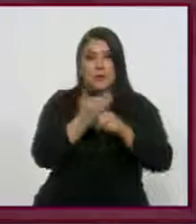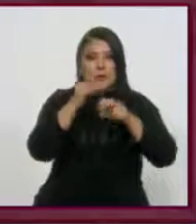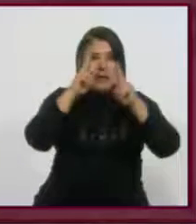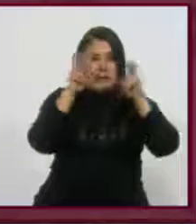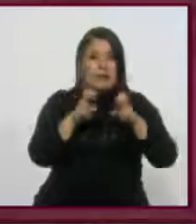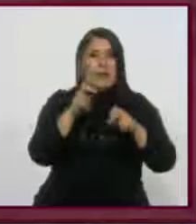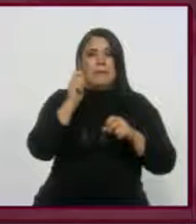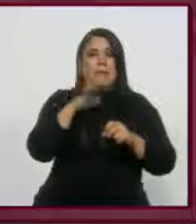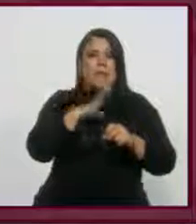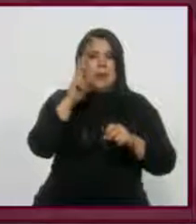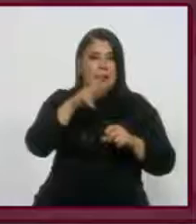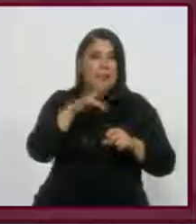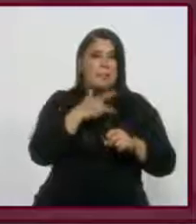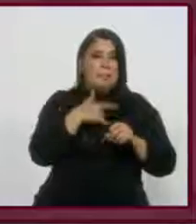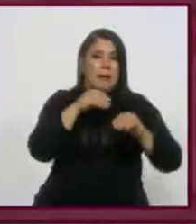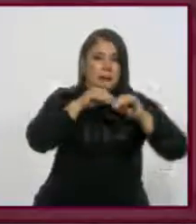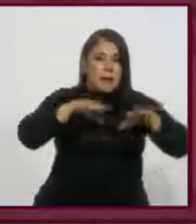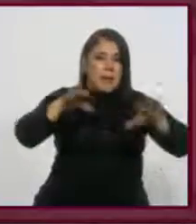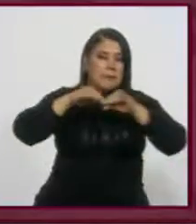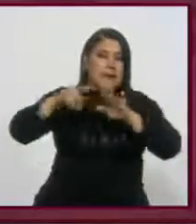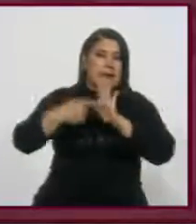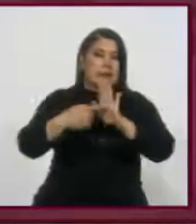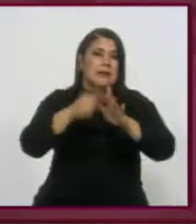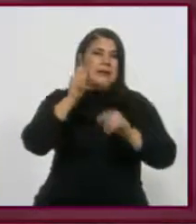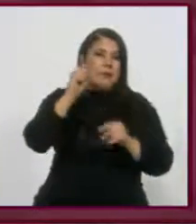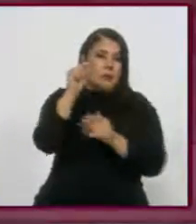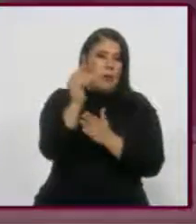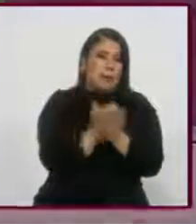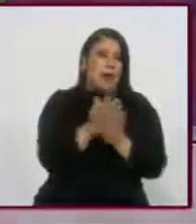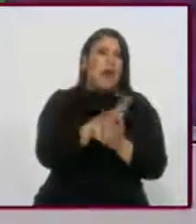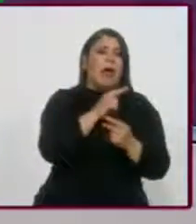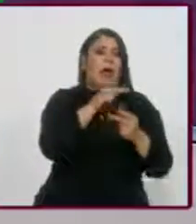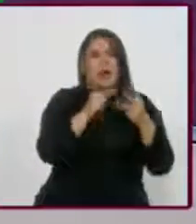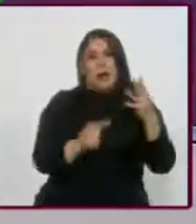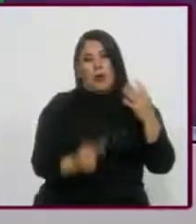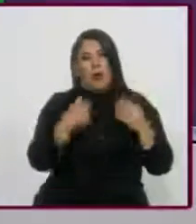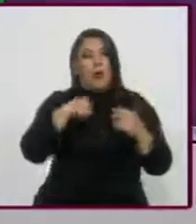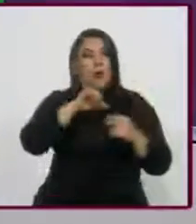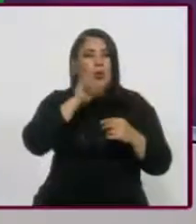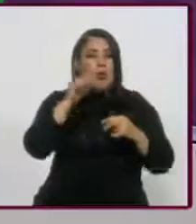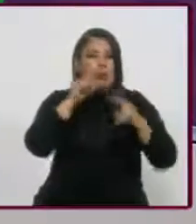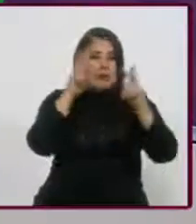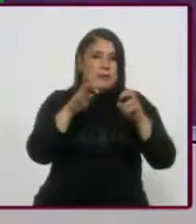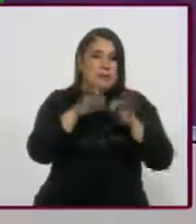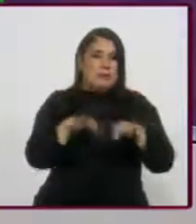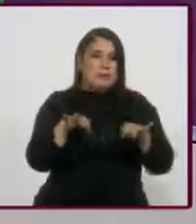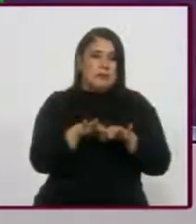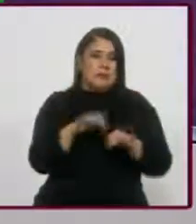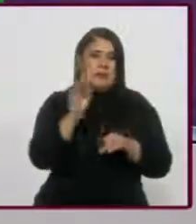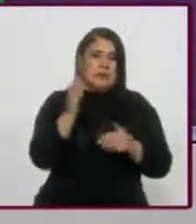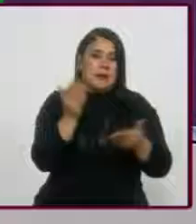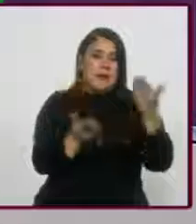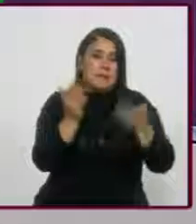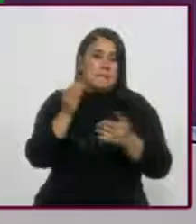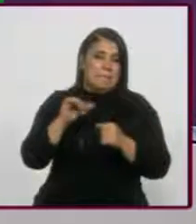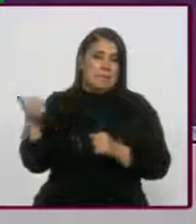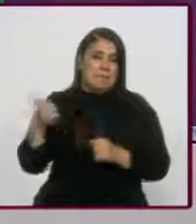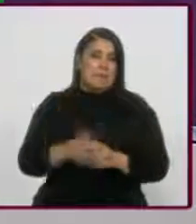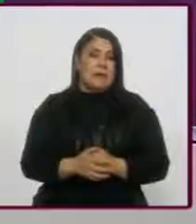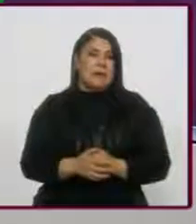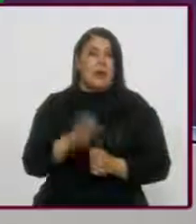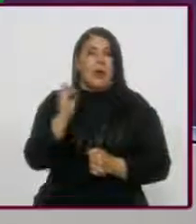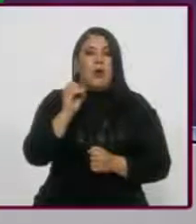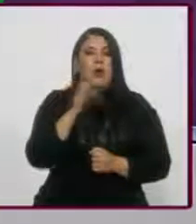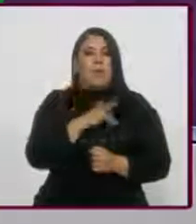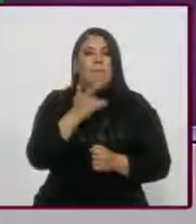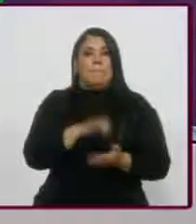muy visible en la agenda pública. Hay otros que hemos visto. Digo, si lo comparamos con otros temas más